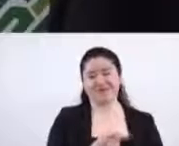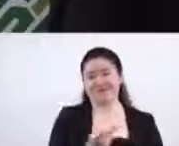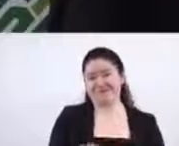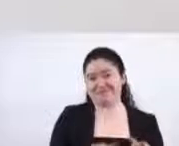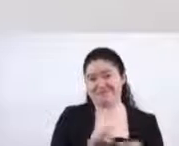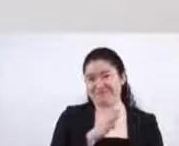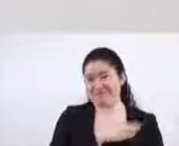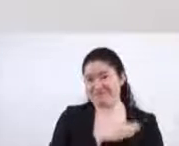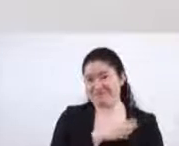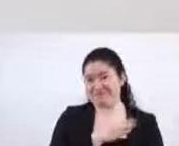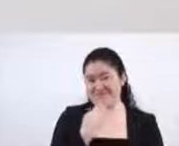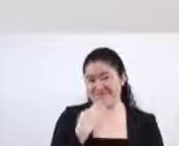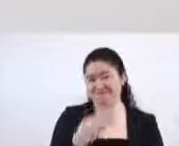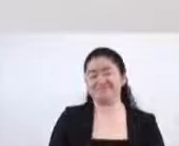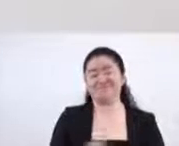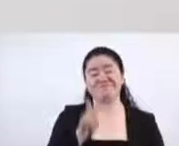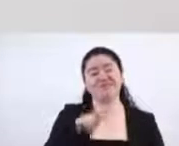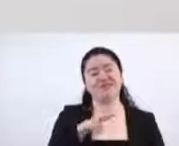aprovecho para